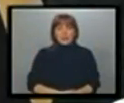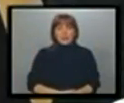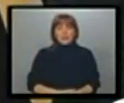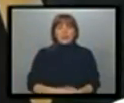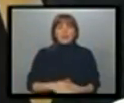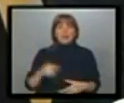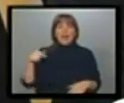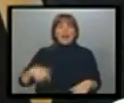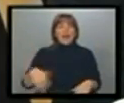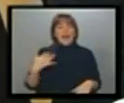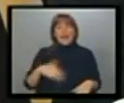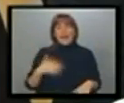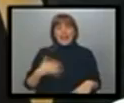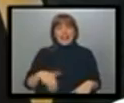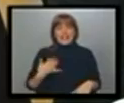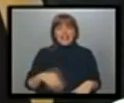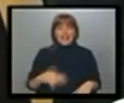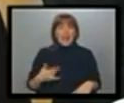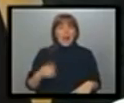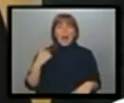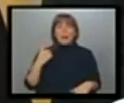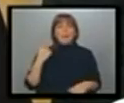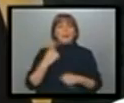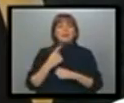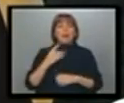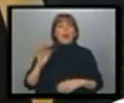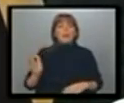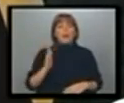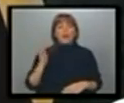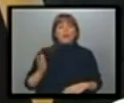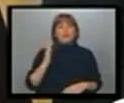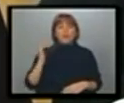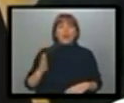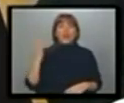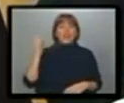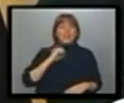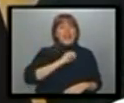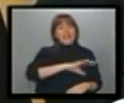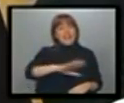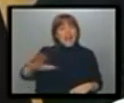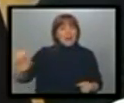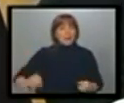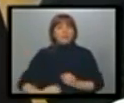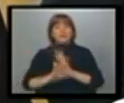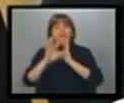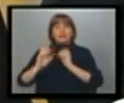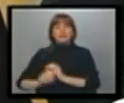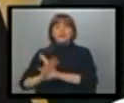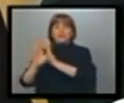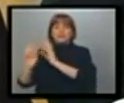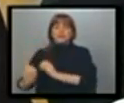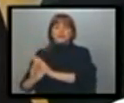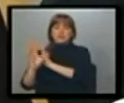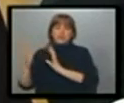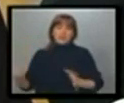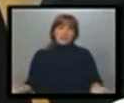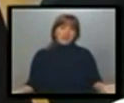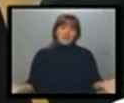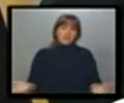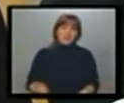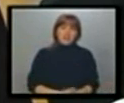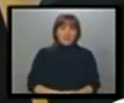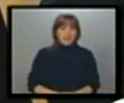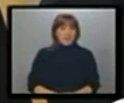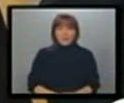países. La Argentina es uno de los principales productores de granos en el mundo. Bueno, tiene esta situación muy particular, que va a tener